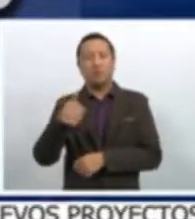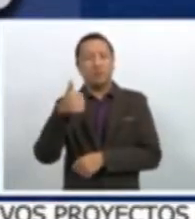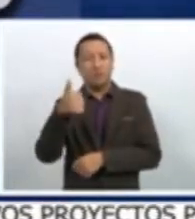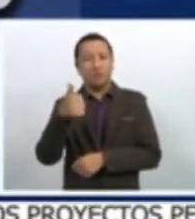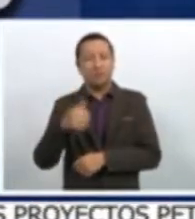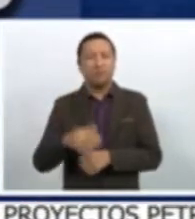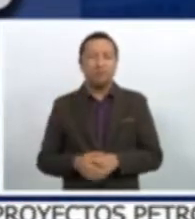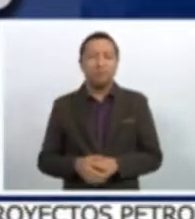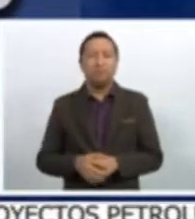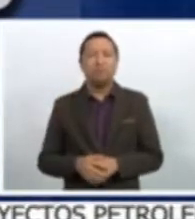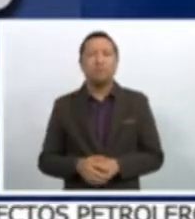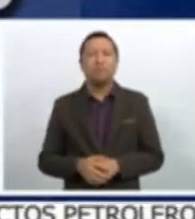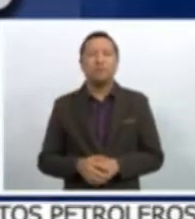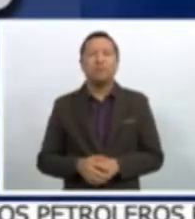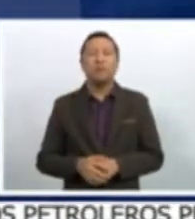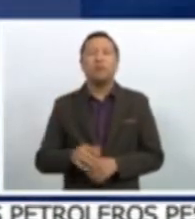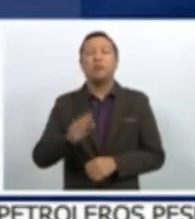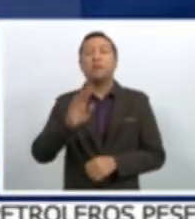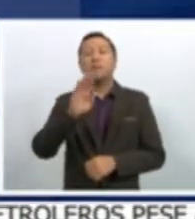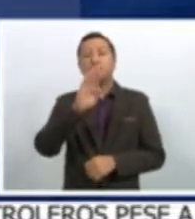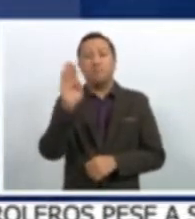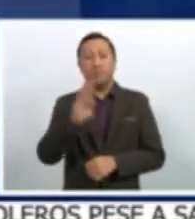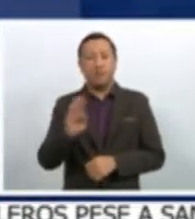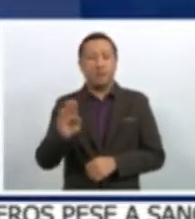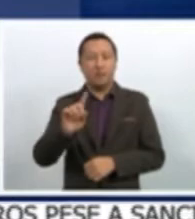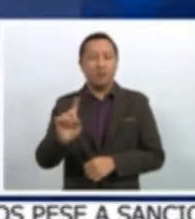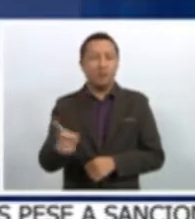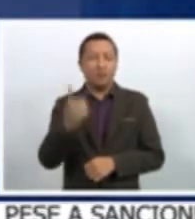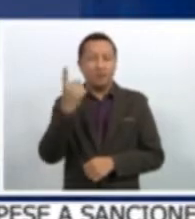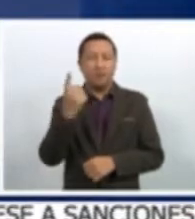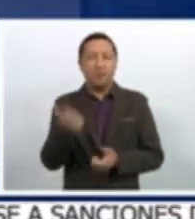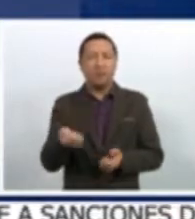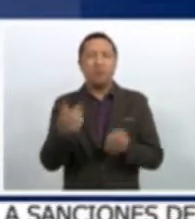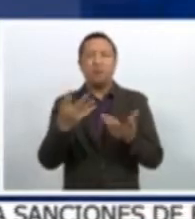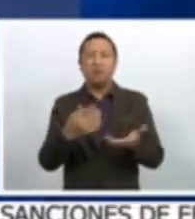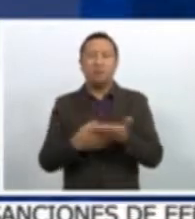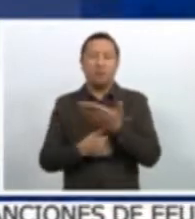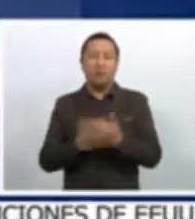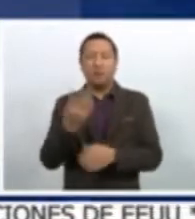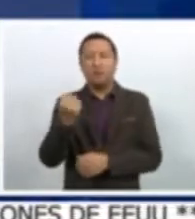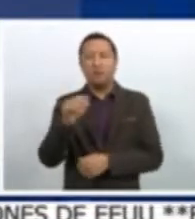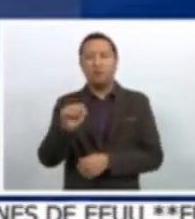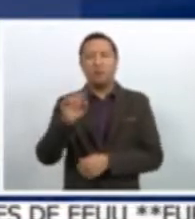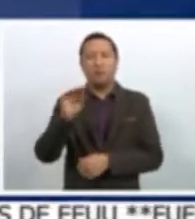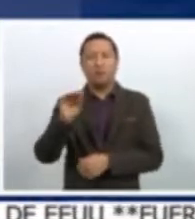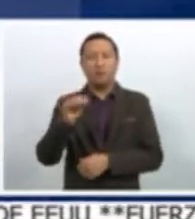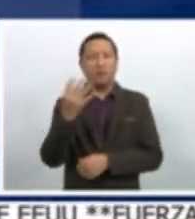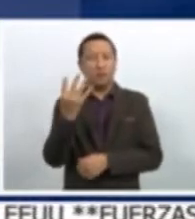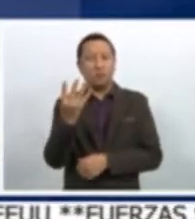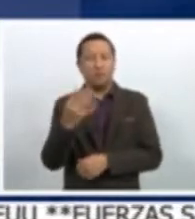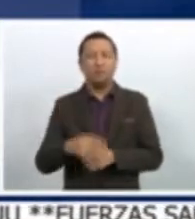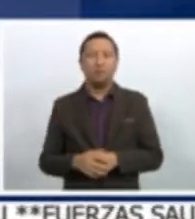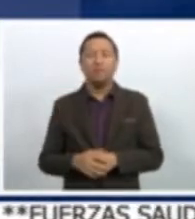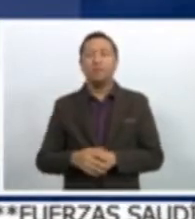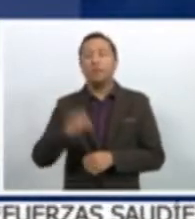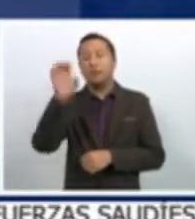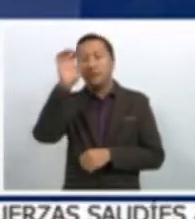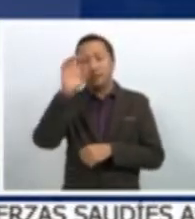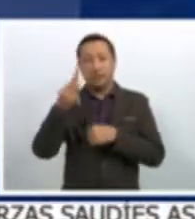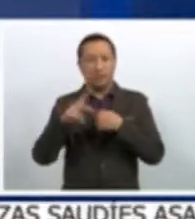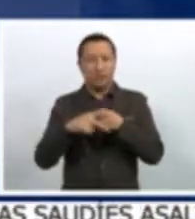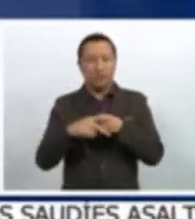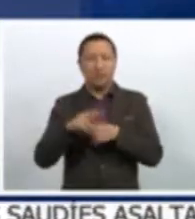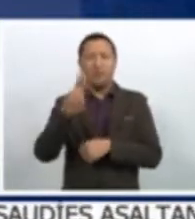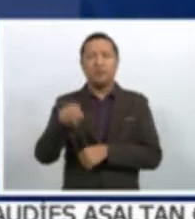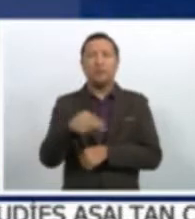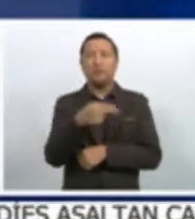pesos con 46 centavos. Por otra parte, el dólar beliceño se vende en 9 pesos con 94 centavos. También le informo que